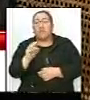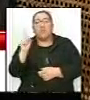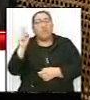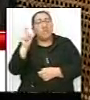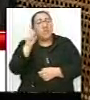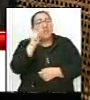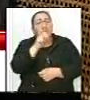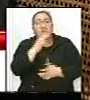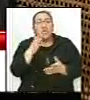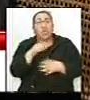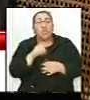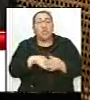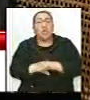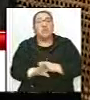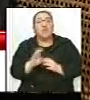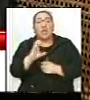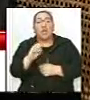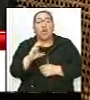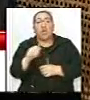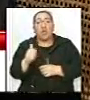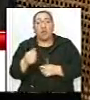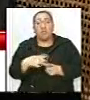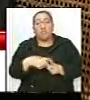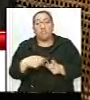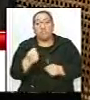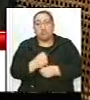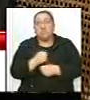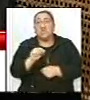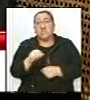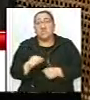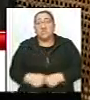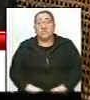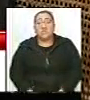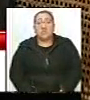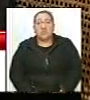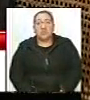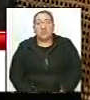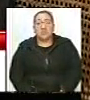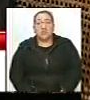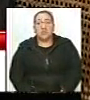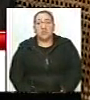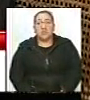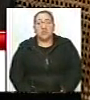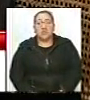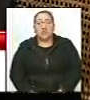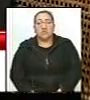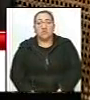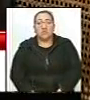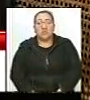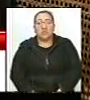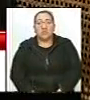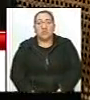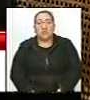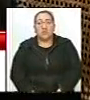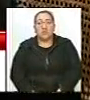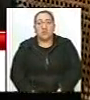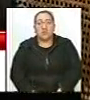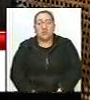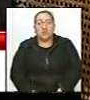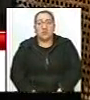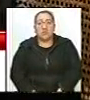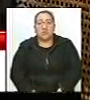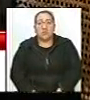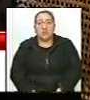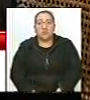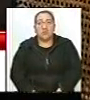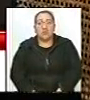se cultiva la coca, sí. Pero la coca, presidente, sus transformadores,